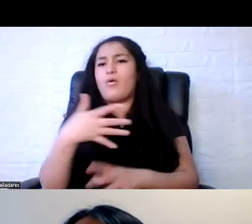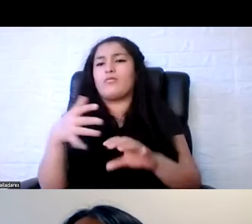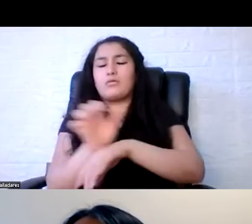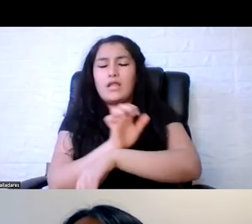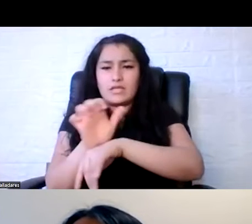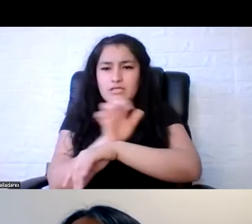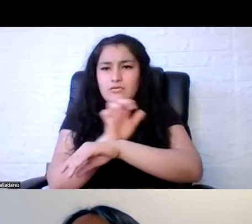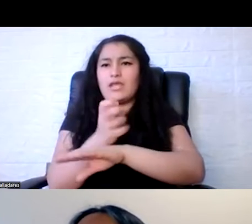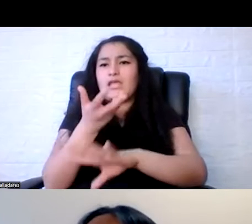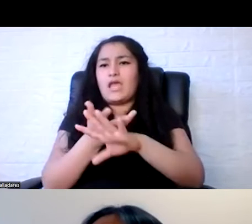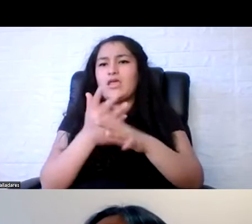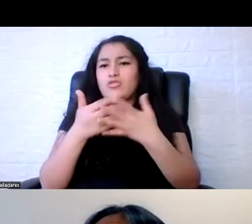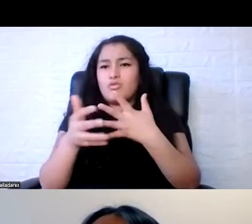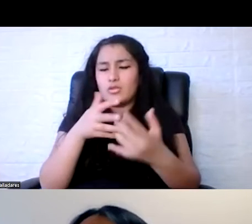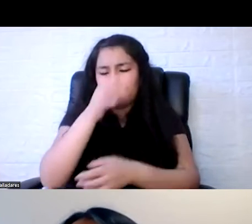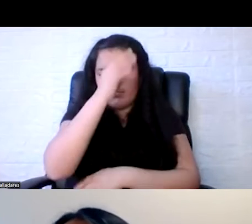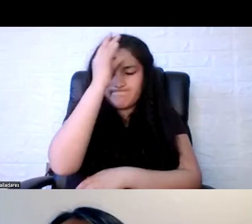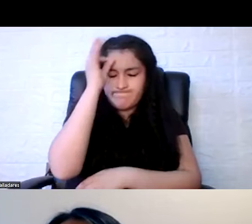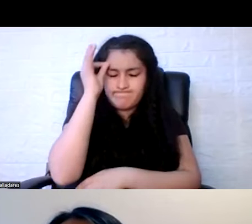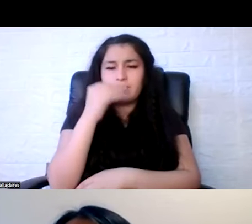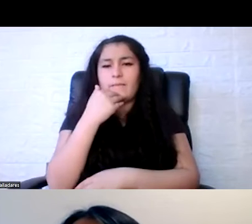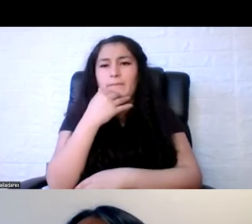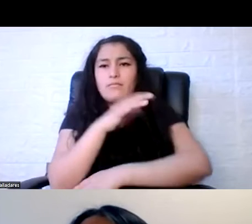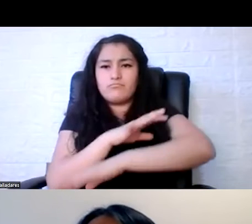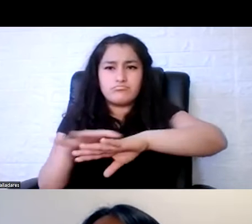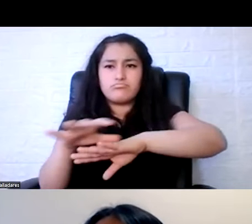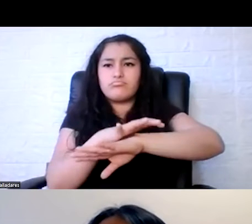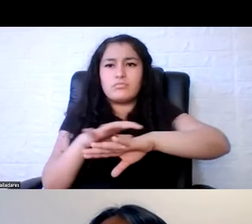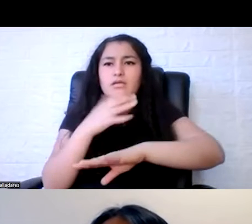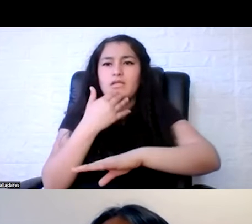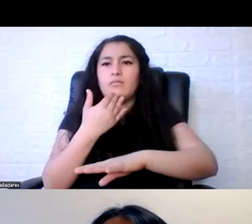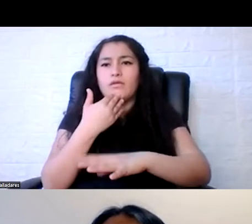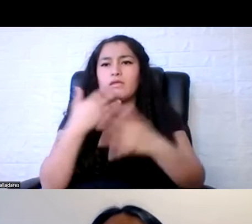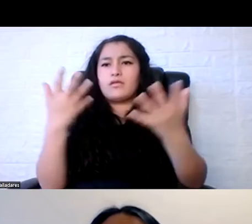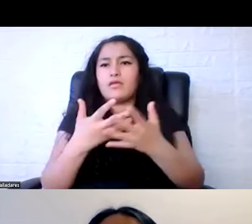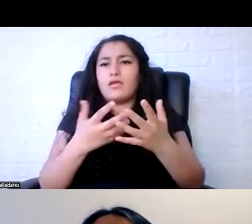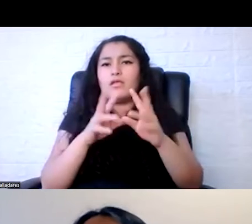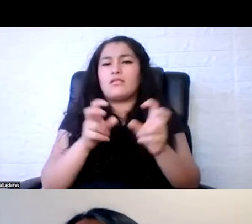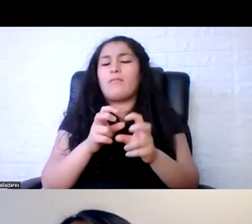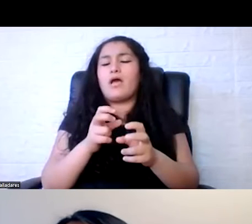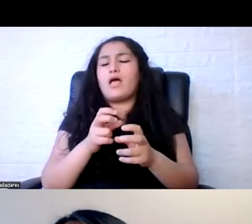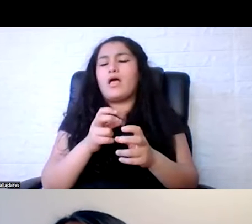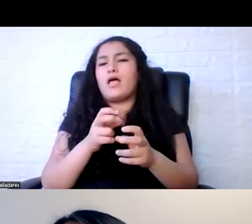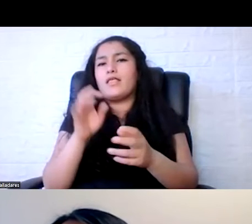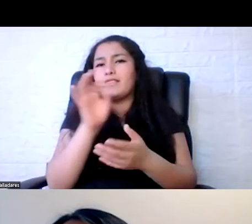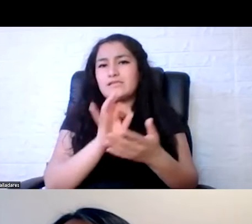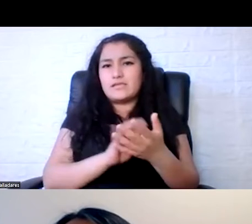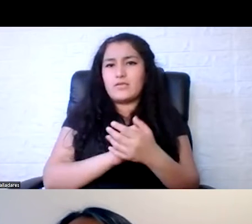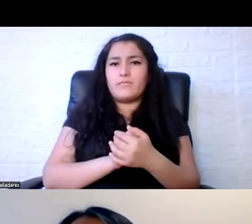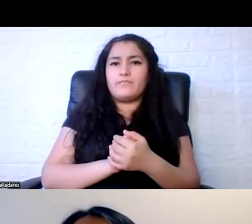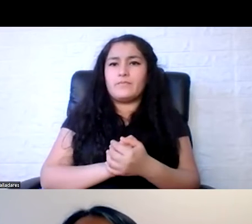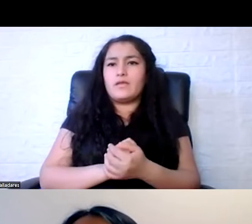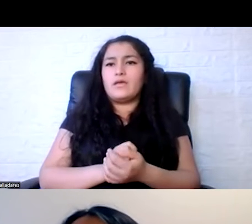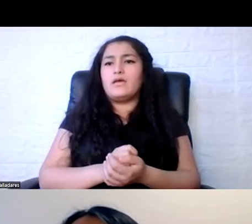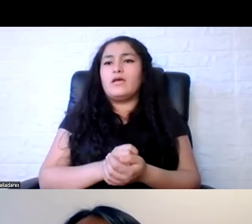que existen en la región de la Araucanía y los proyectos existentes y otros en diseño, ¿no? Y que lo